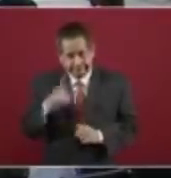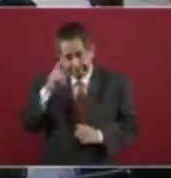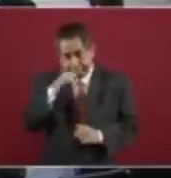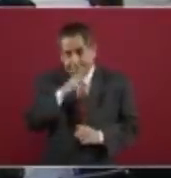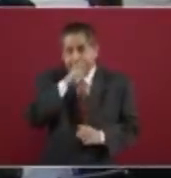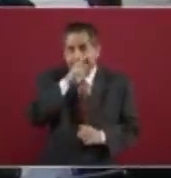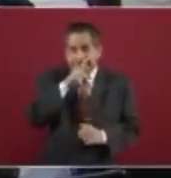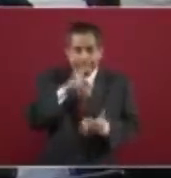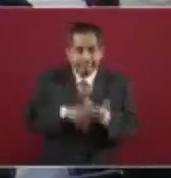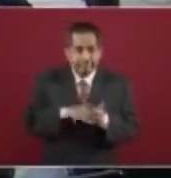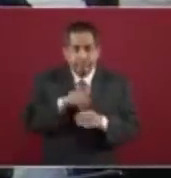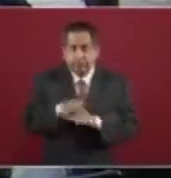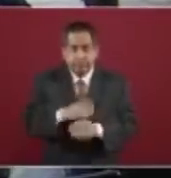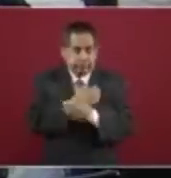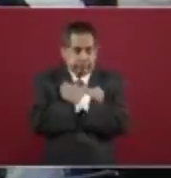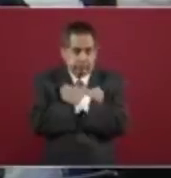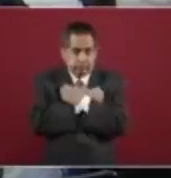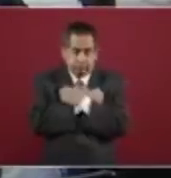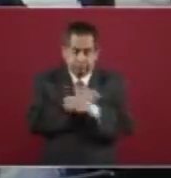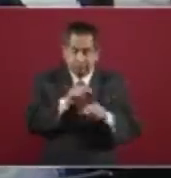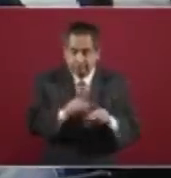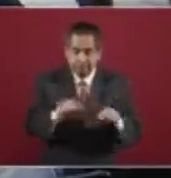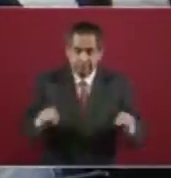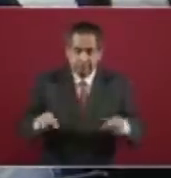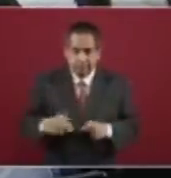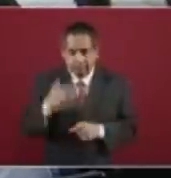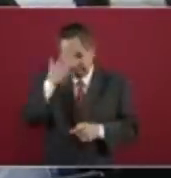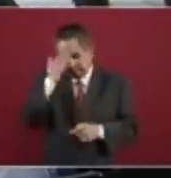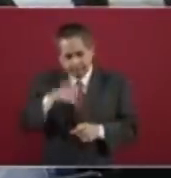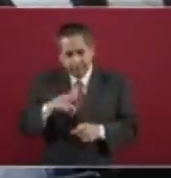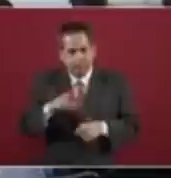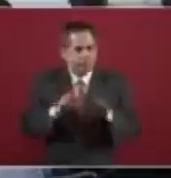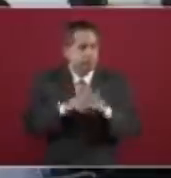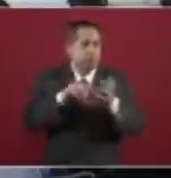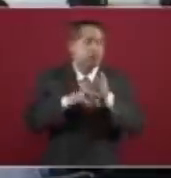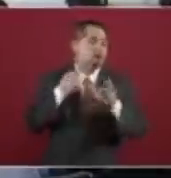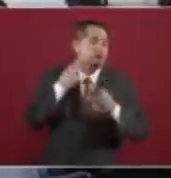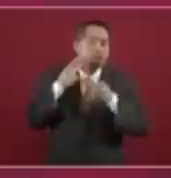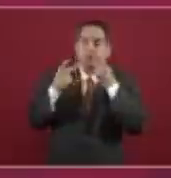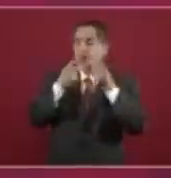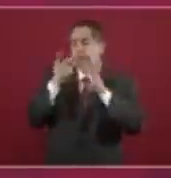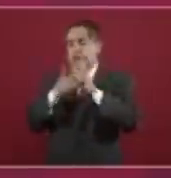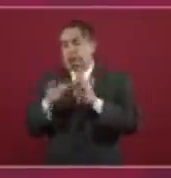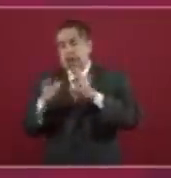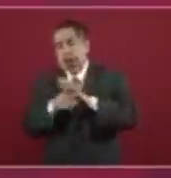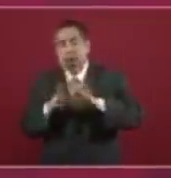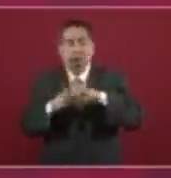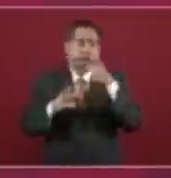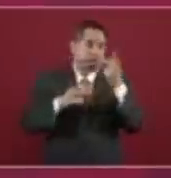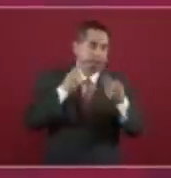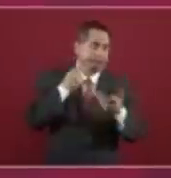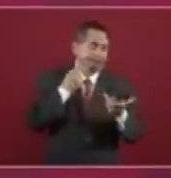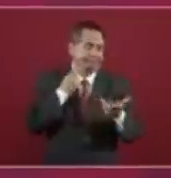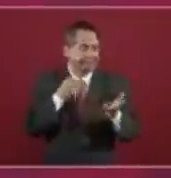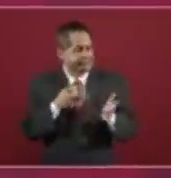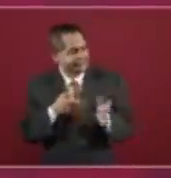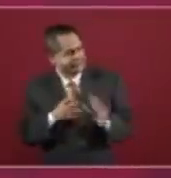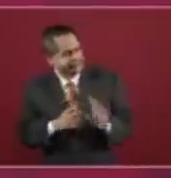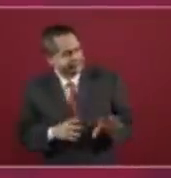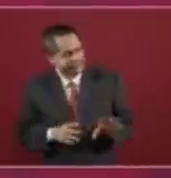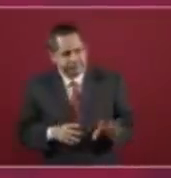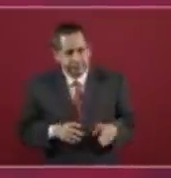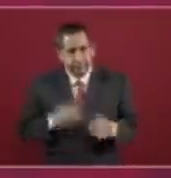preocupantes en la educación. Ya ven cómo se politiza todo, se carga